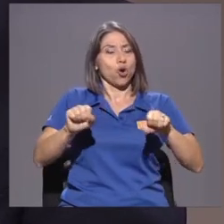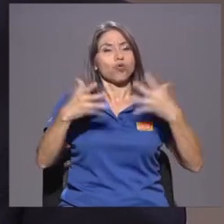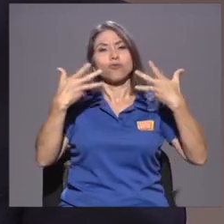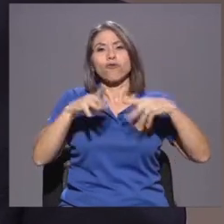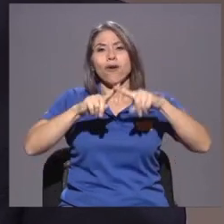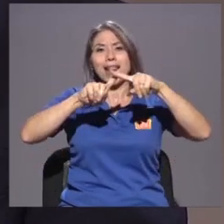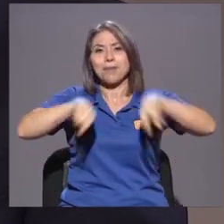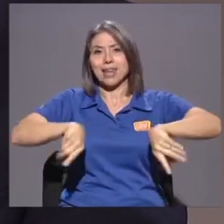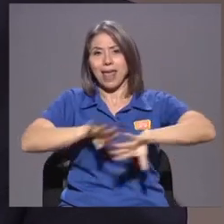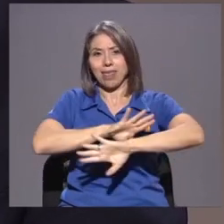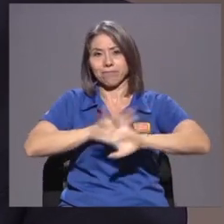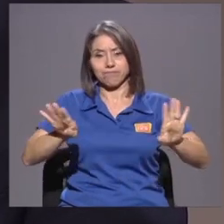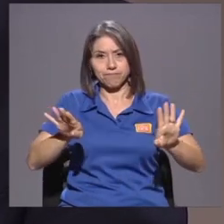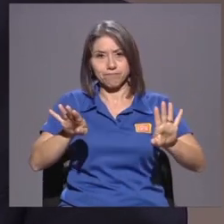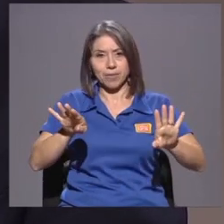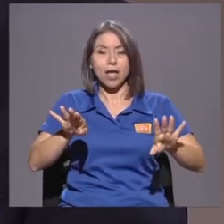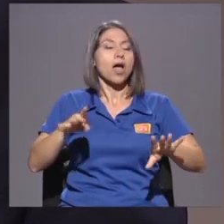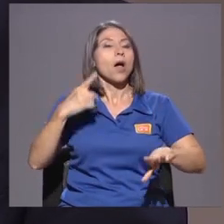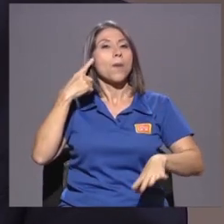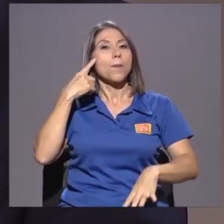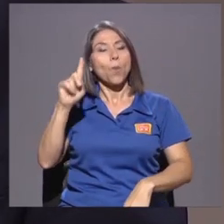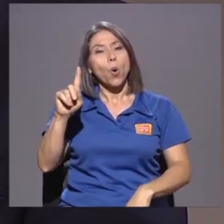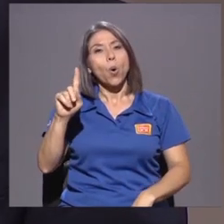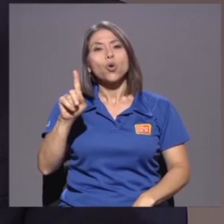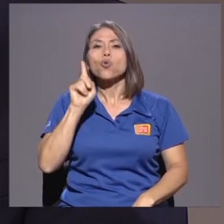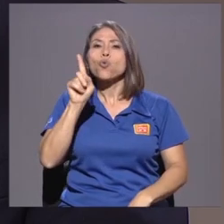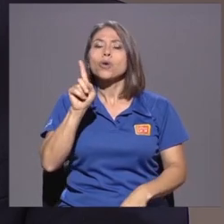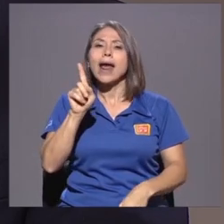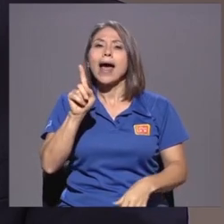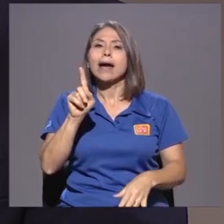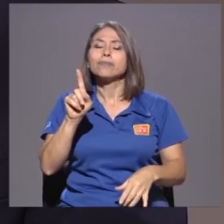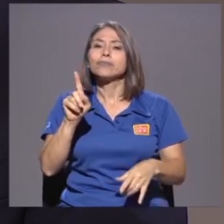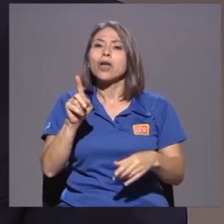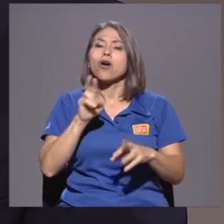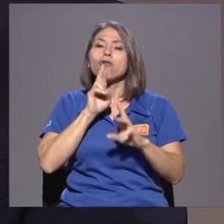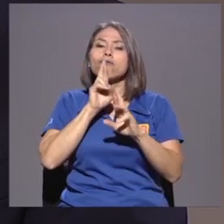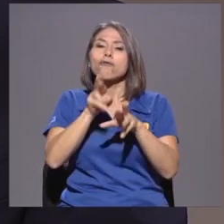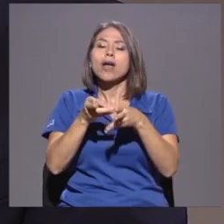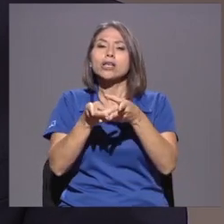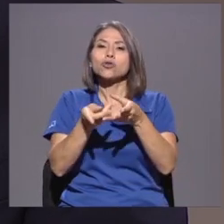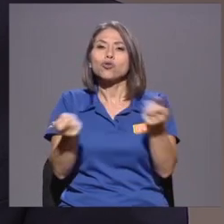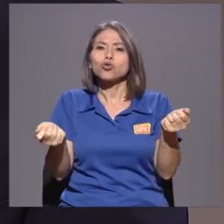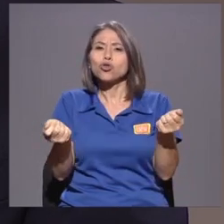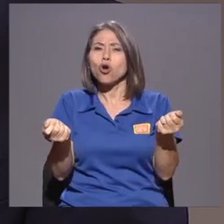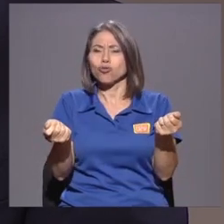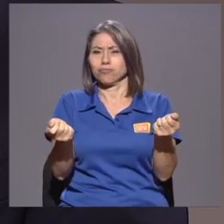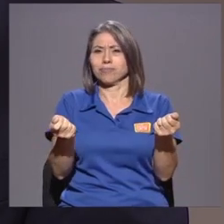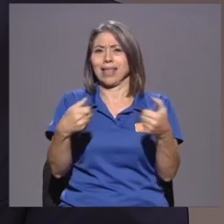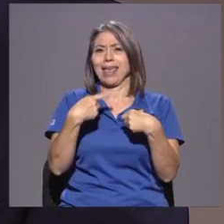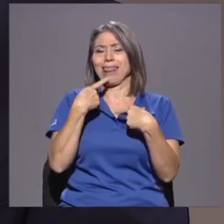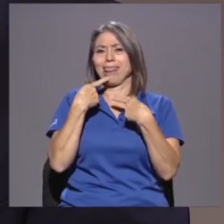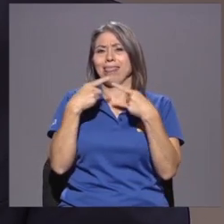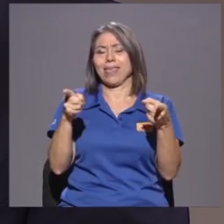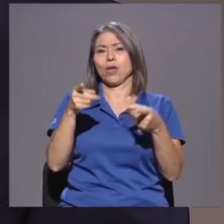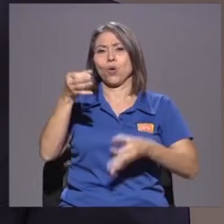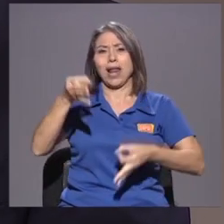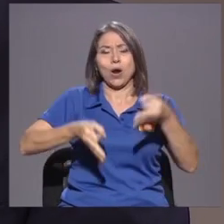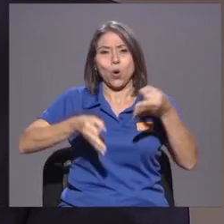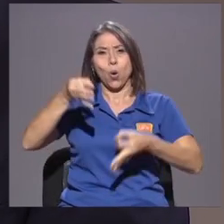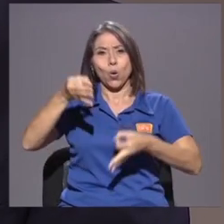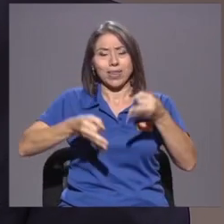de la contienda por una resolución sumamente cuestionable de la corte de